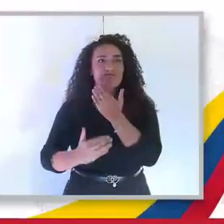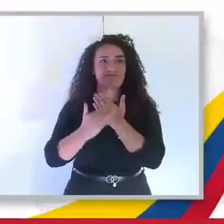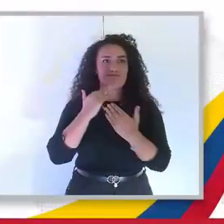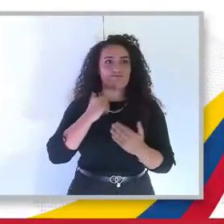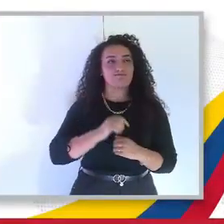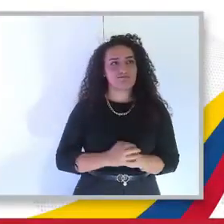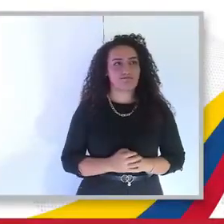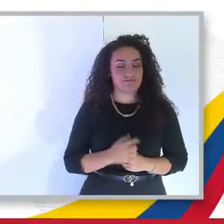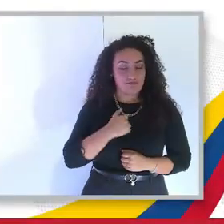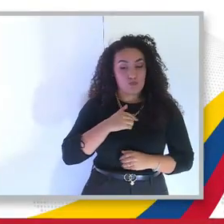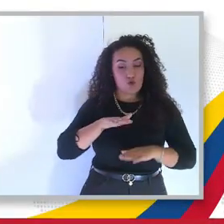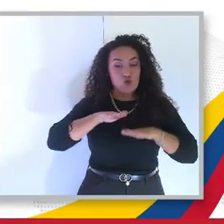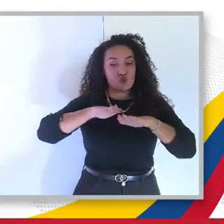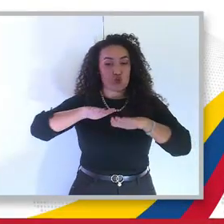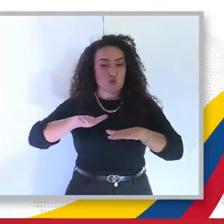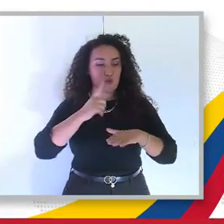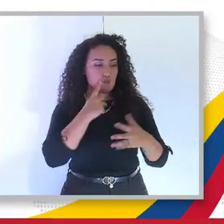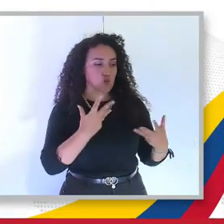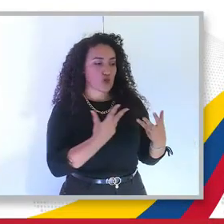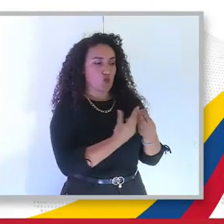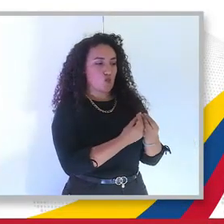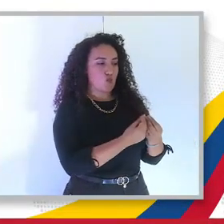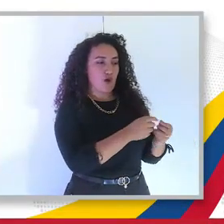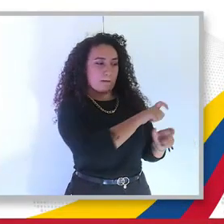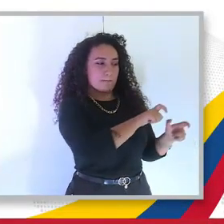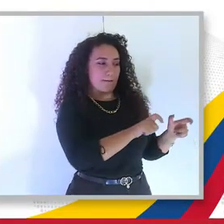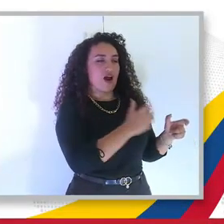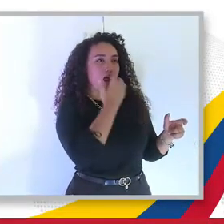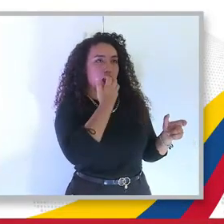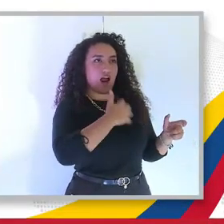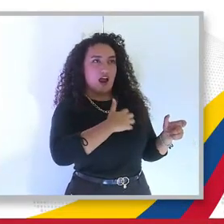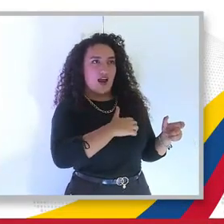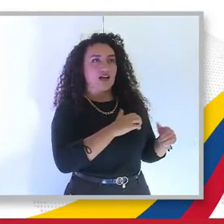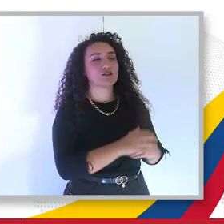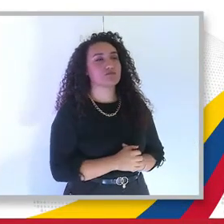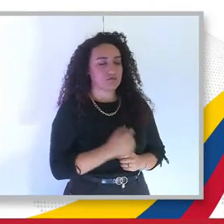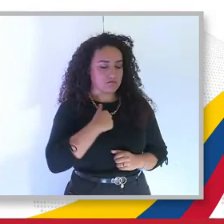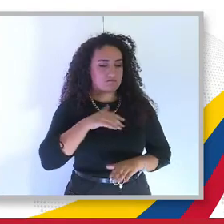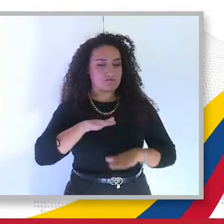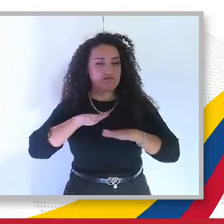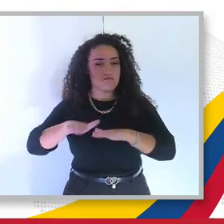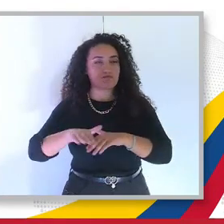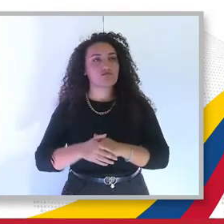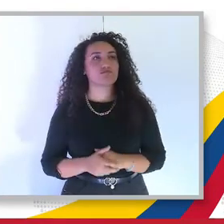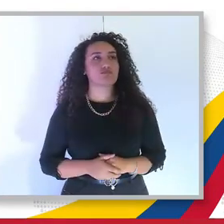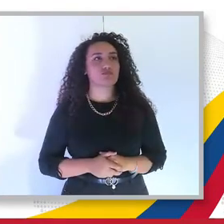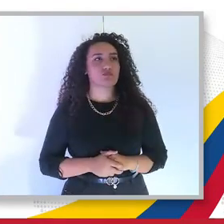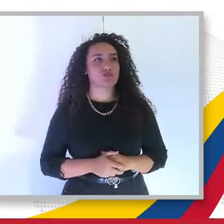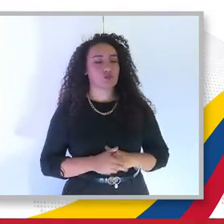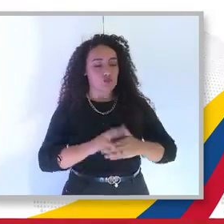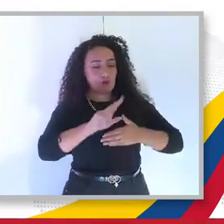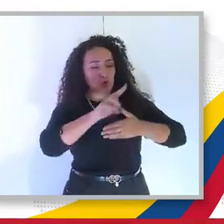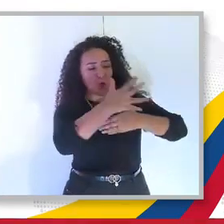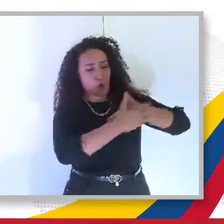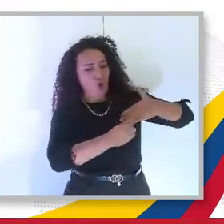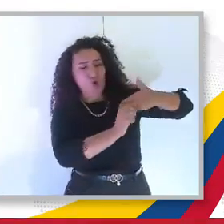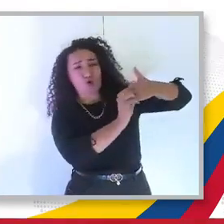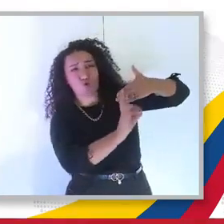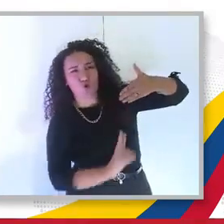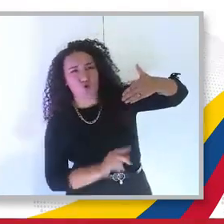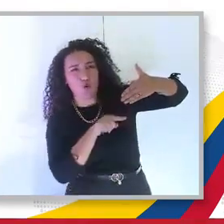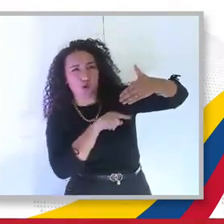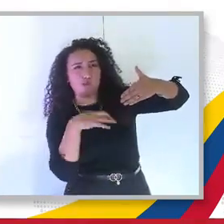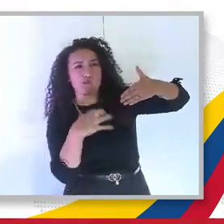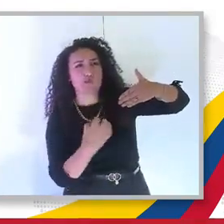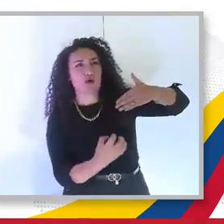pueblo afroargentino, ¿no? Vengo de ahí, del sur, del continente donde se supone, en esa nación donde se